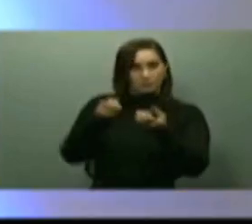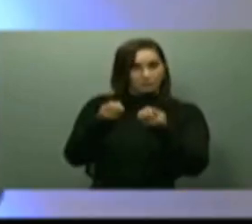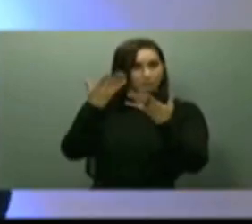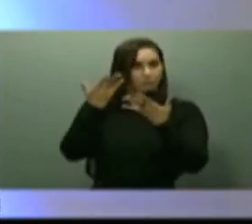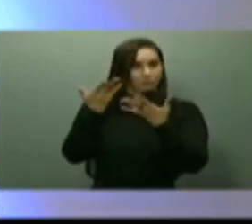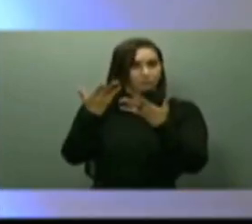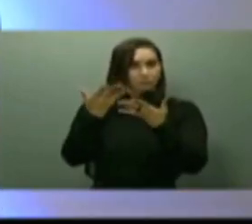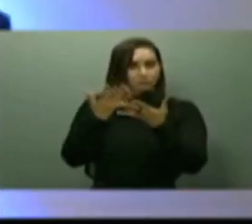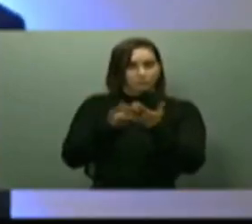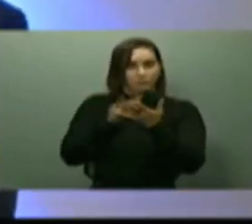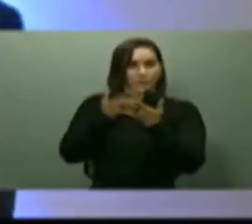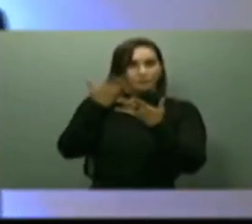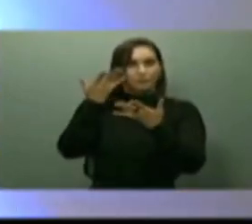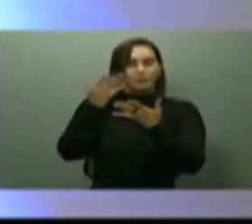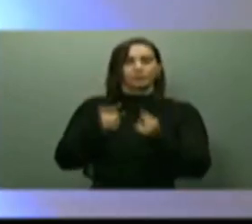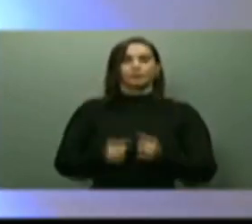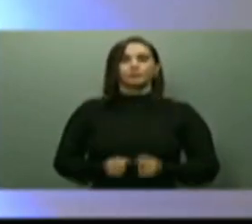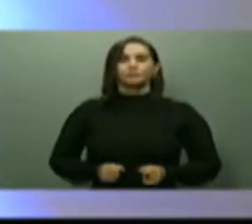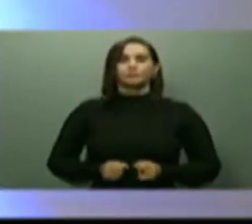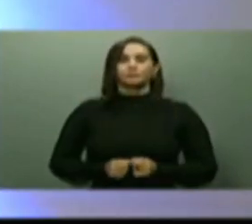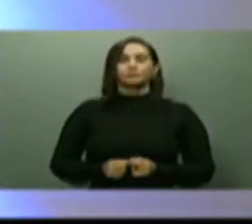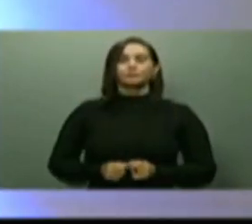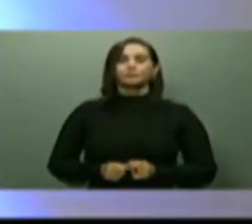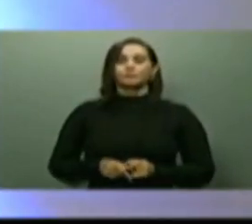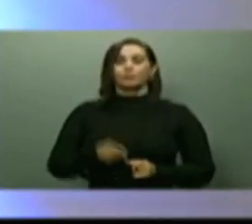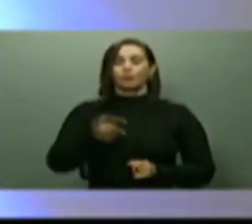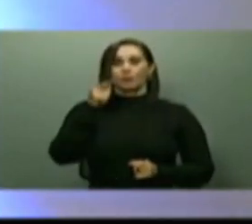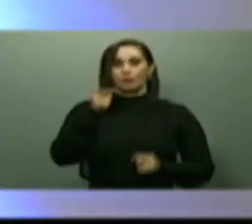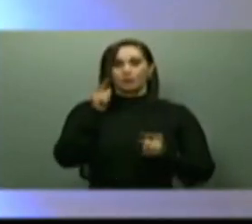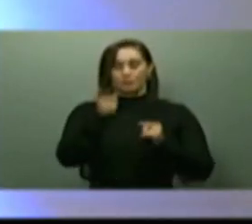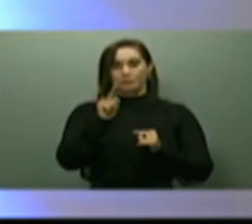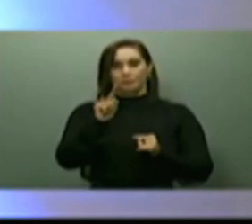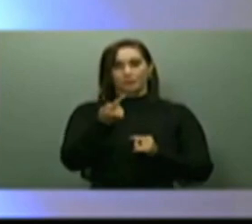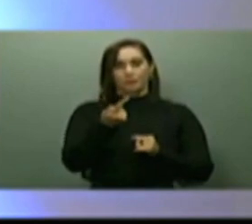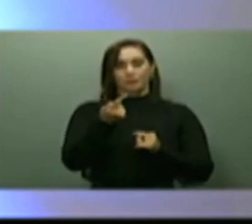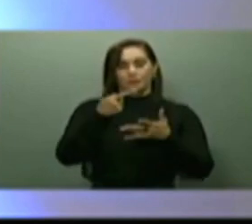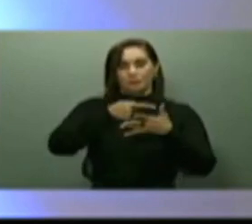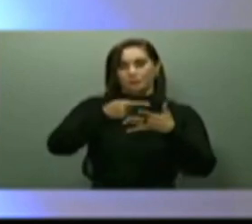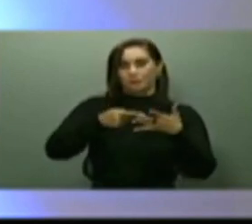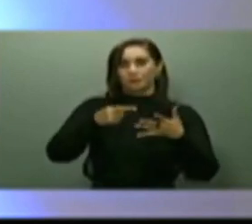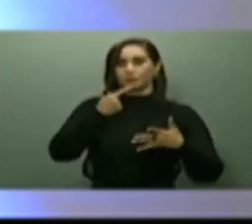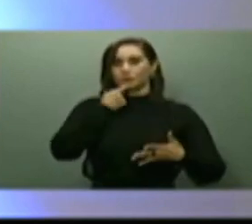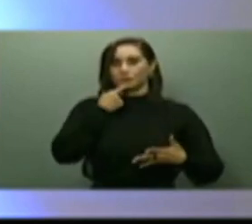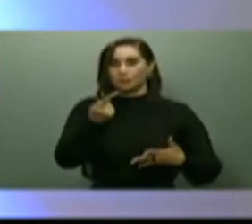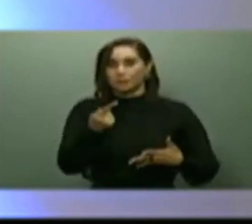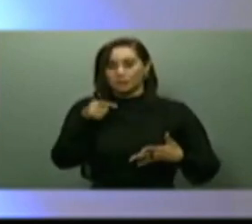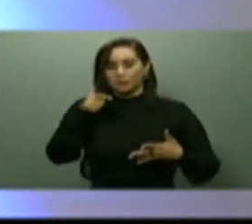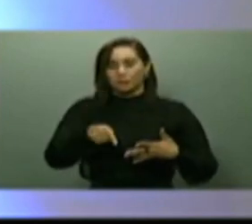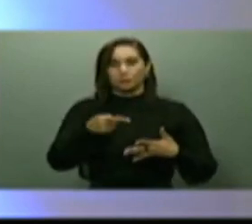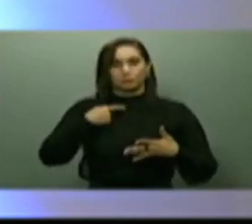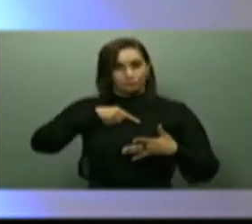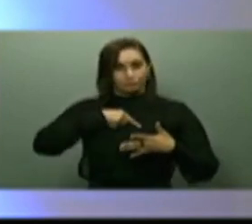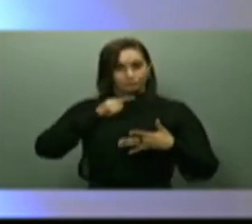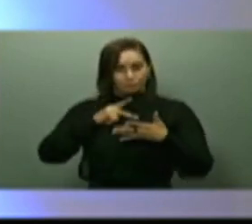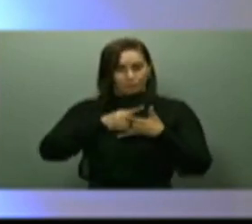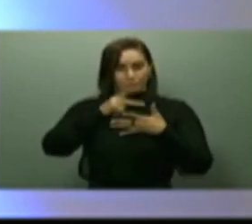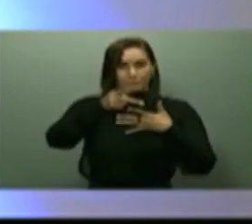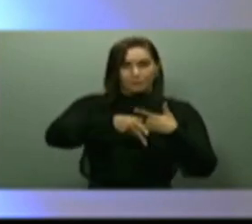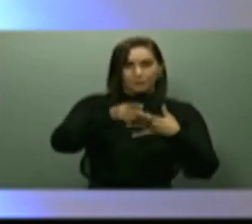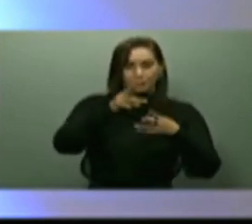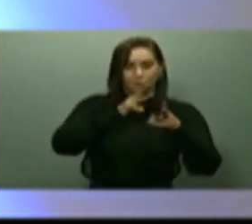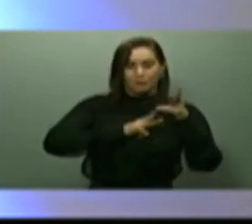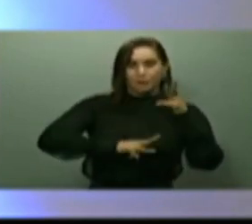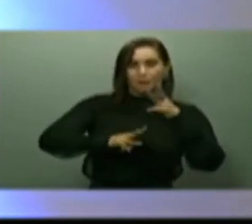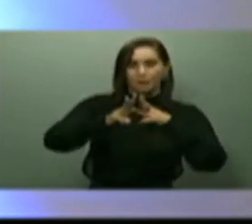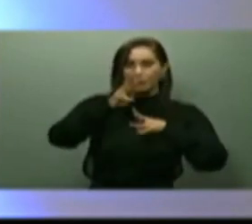miren, en el primer caso se mencionó, y nosotros tenemos un plan universal, o